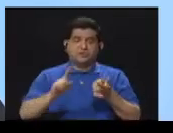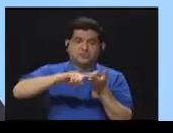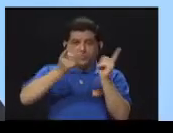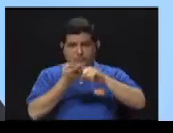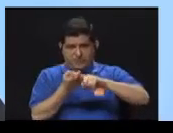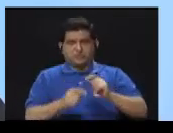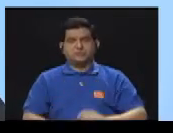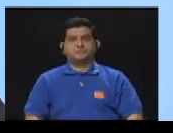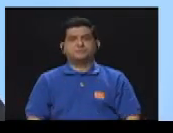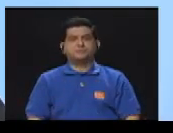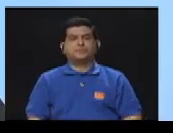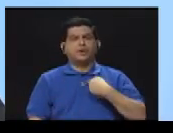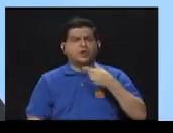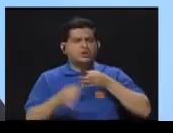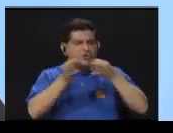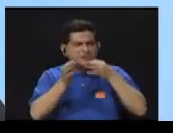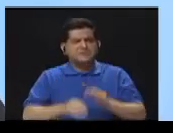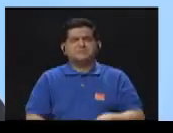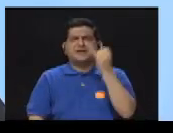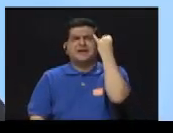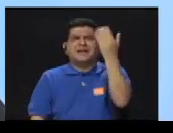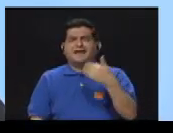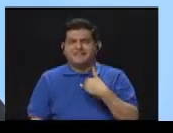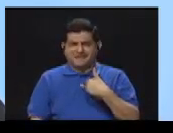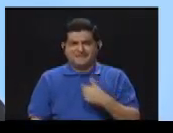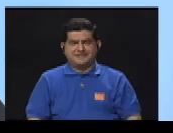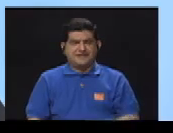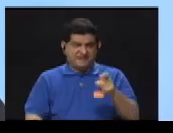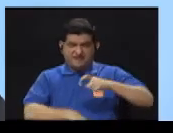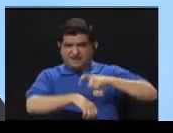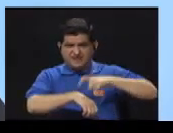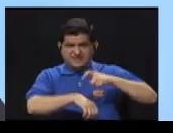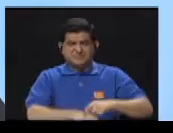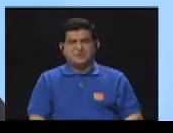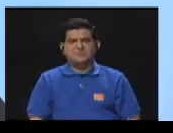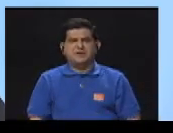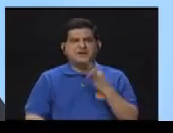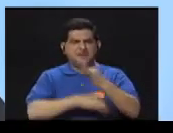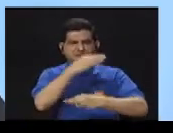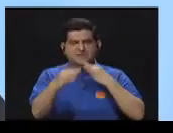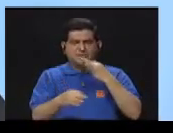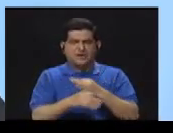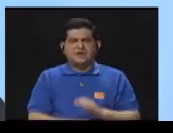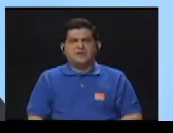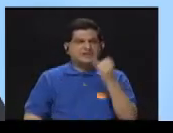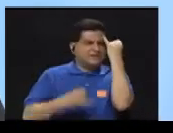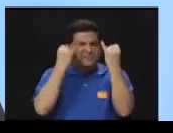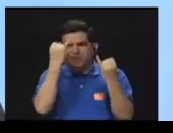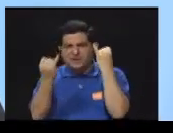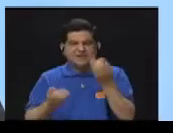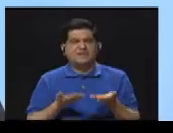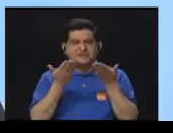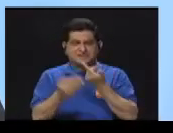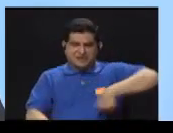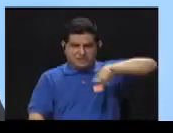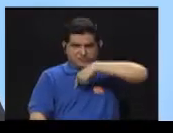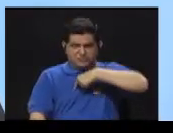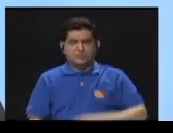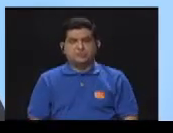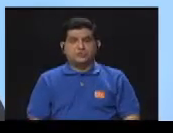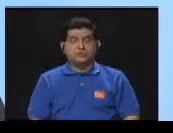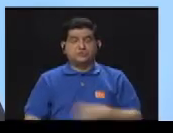míos y amigos. Y yo les planteé la idea que quería hacer esto. Digamos, en ese momento se hacía como una especie de pitching entre nosotros mismos